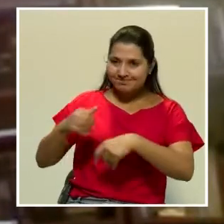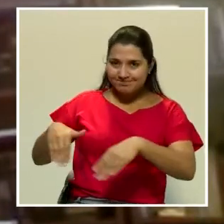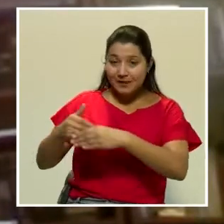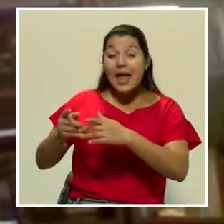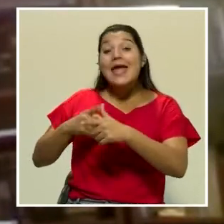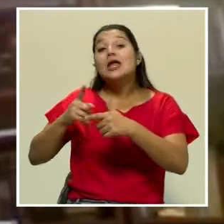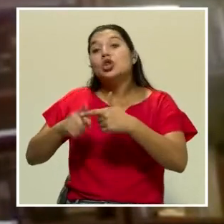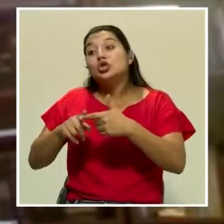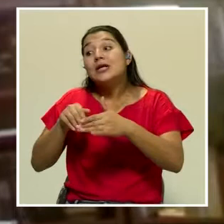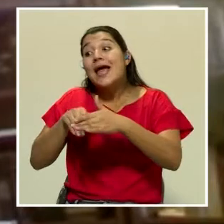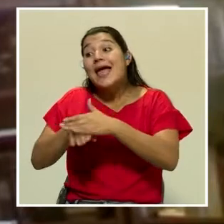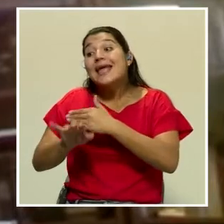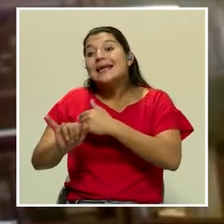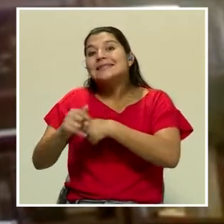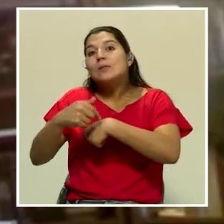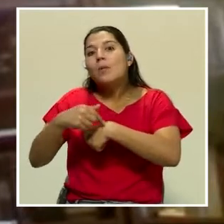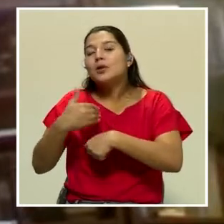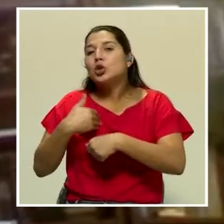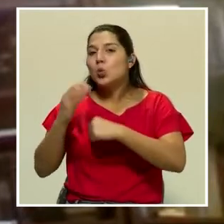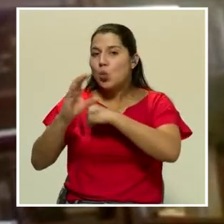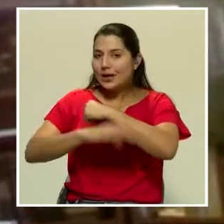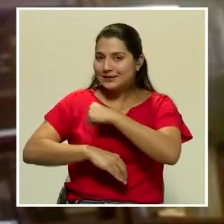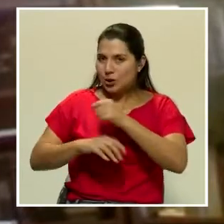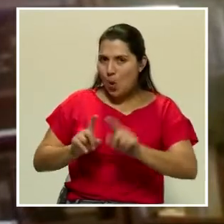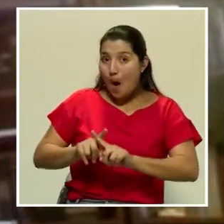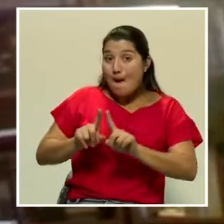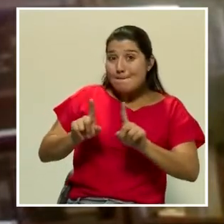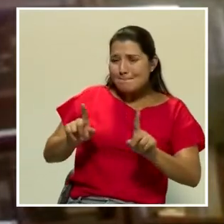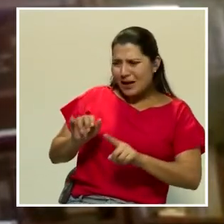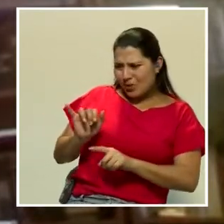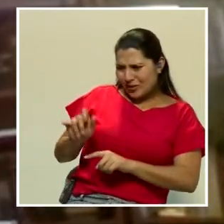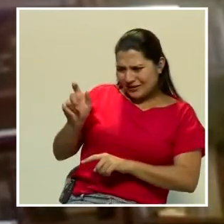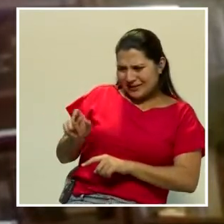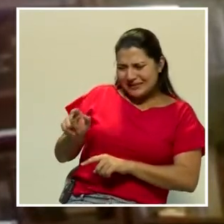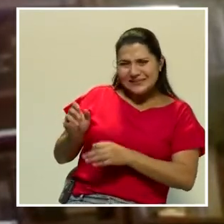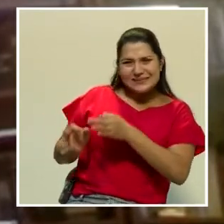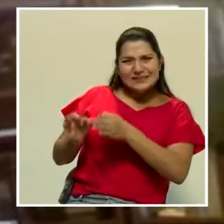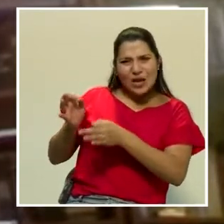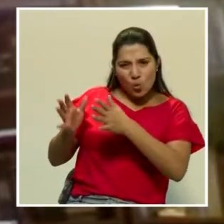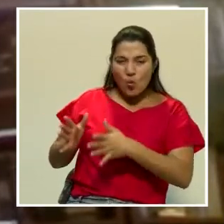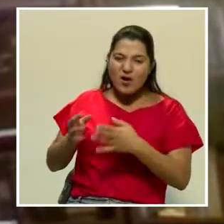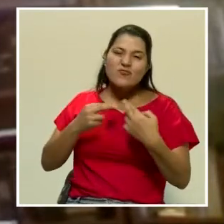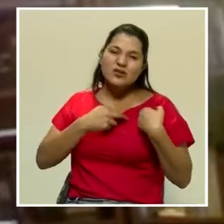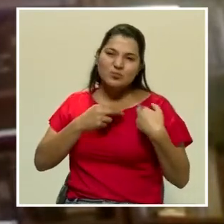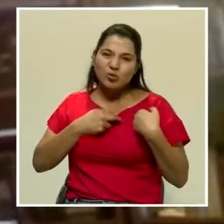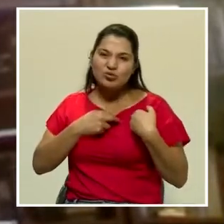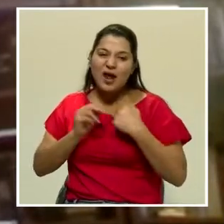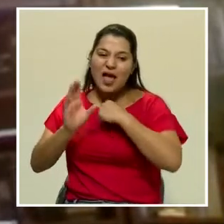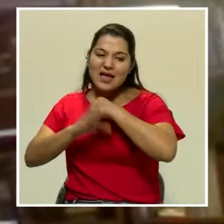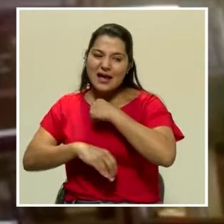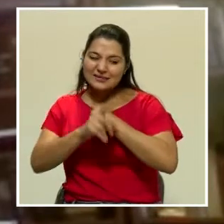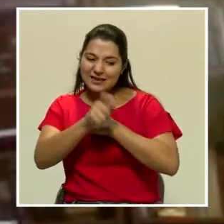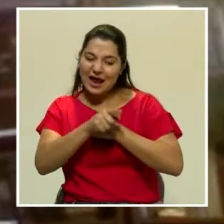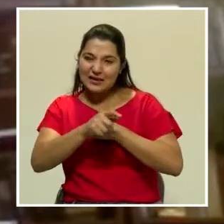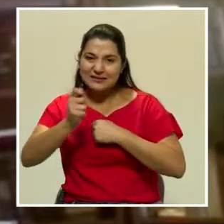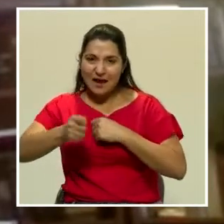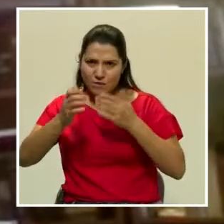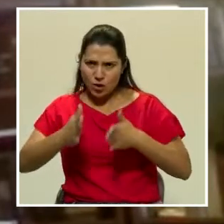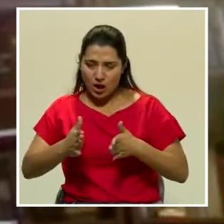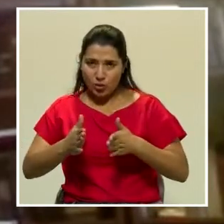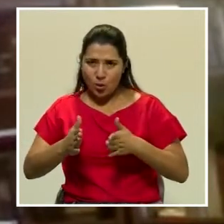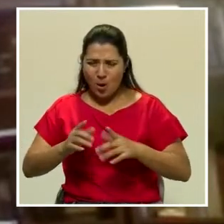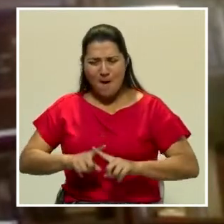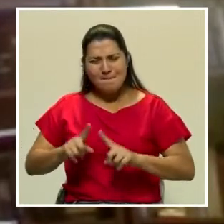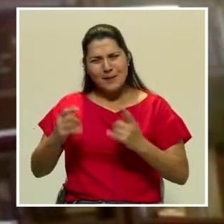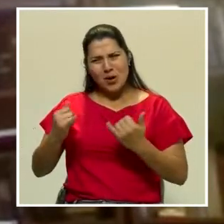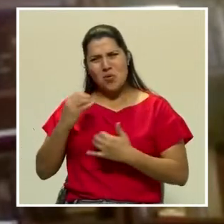curioso o llamativo es que, habiendo sido el juez que resolvió un tema sobre el correcto o incorrecto ejercicio de la función notarial,